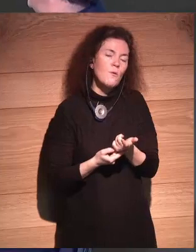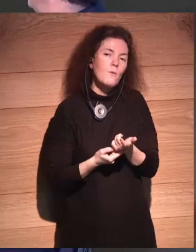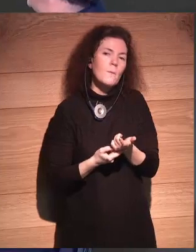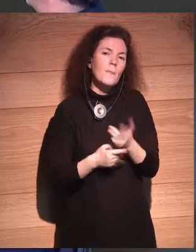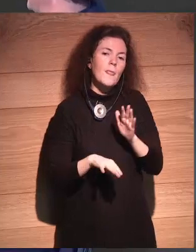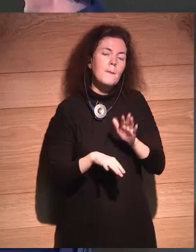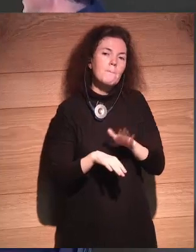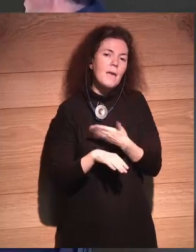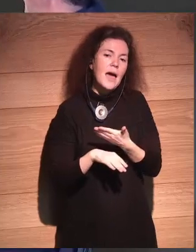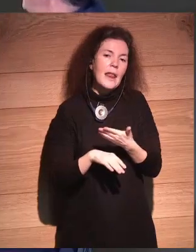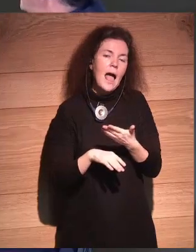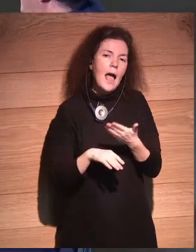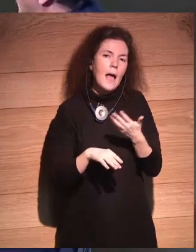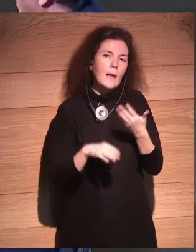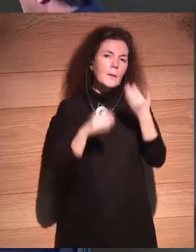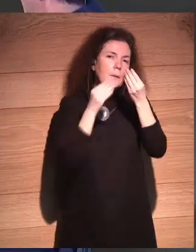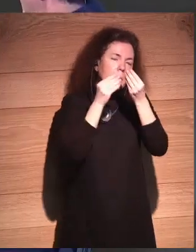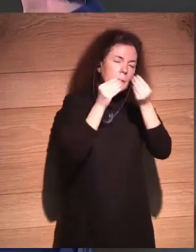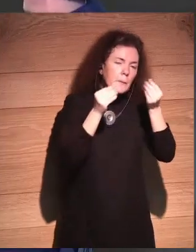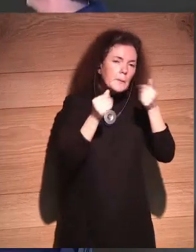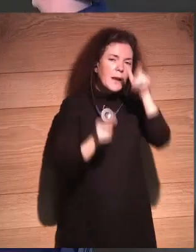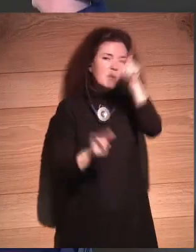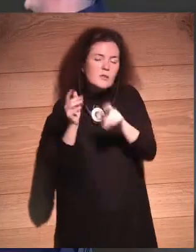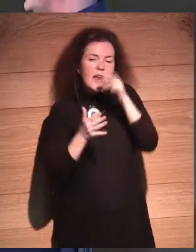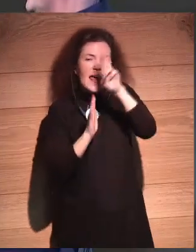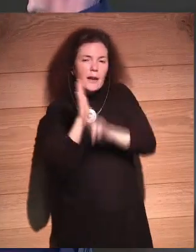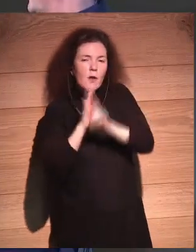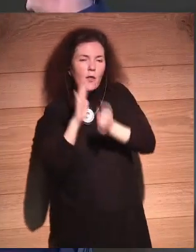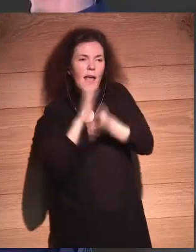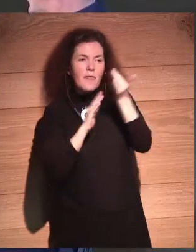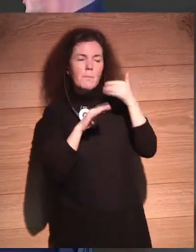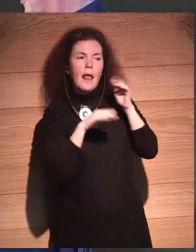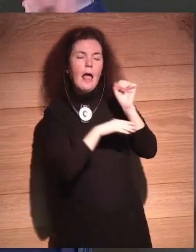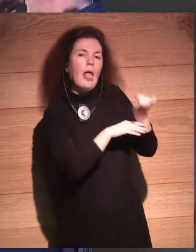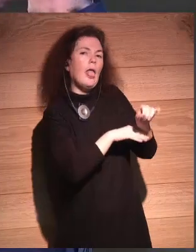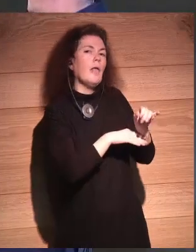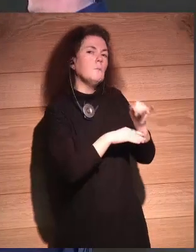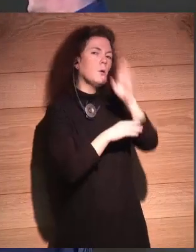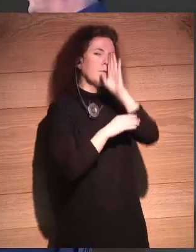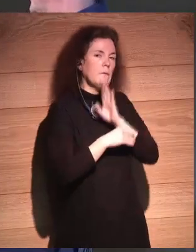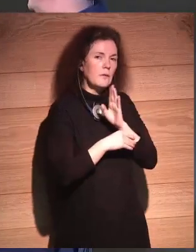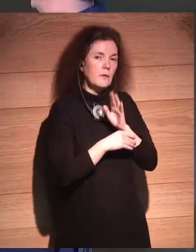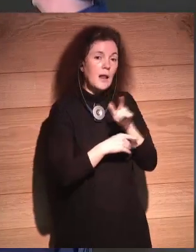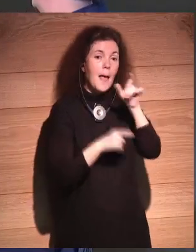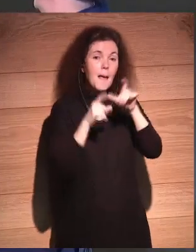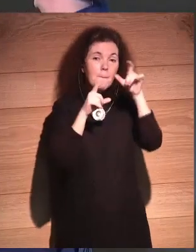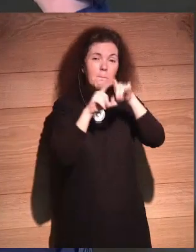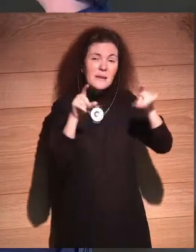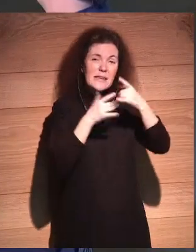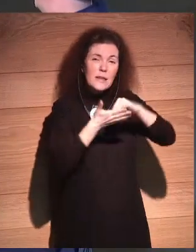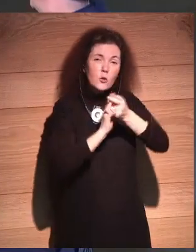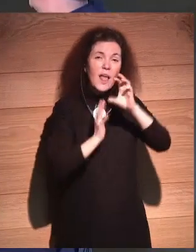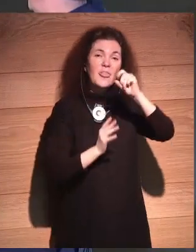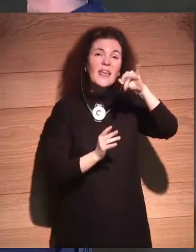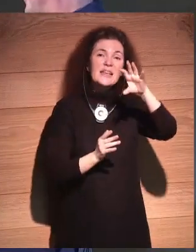para pasar desapercibidos por los reguladores. Las grandes empresas tecnológicas como Cisco, que